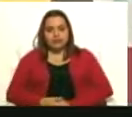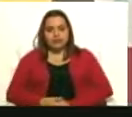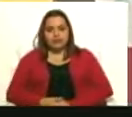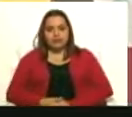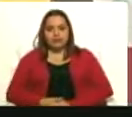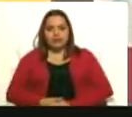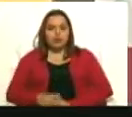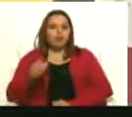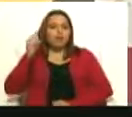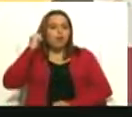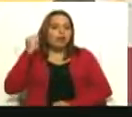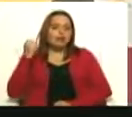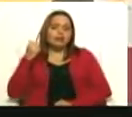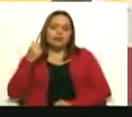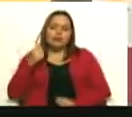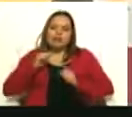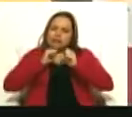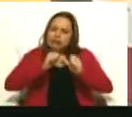mujer luchadora,